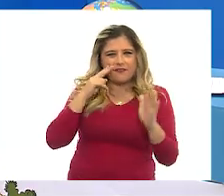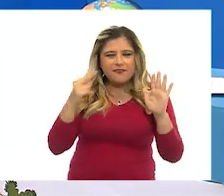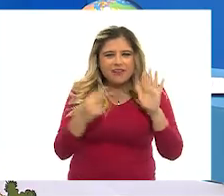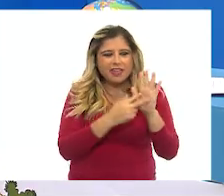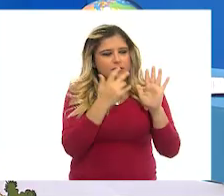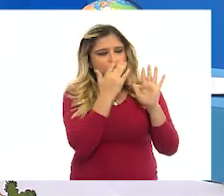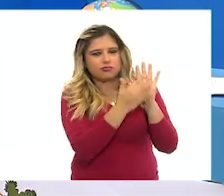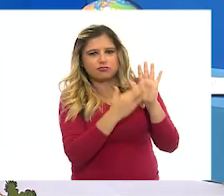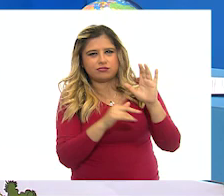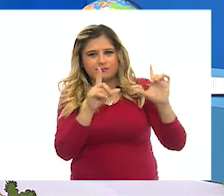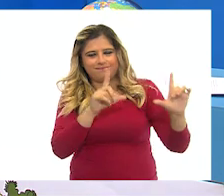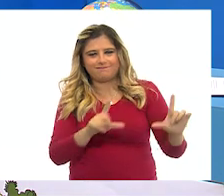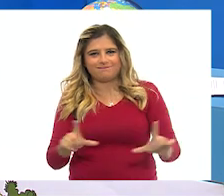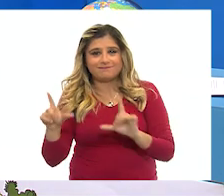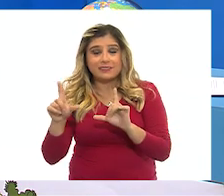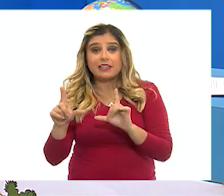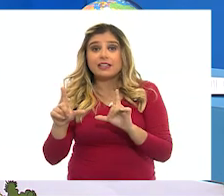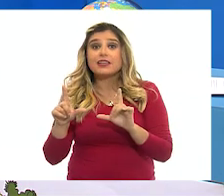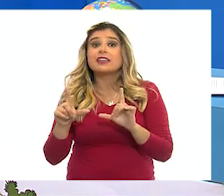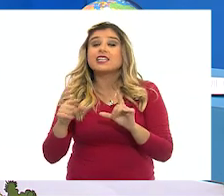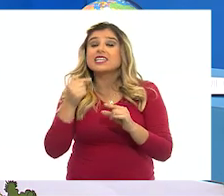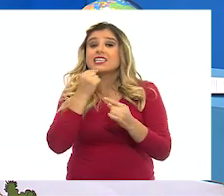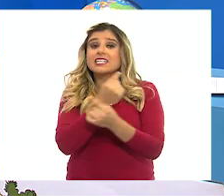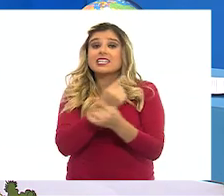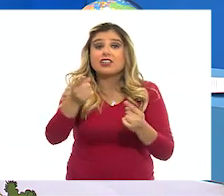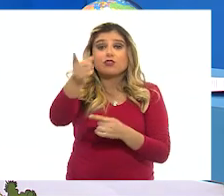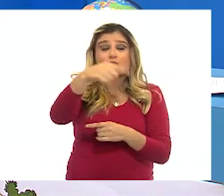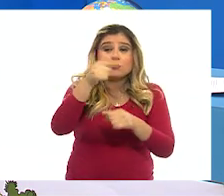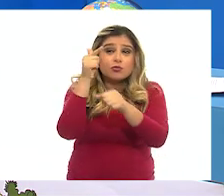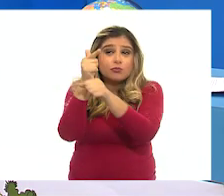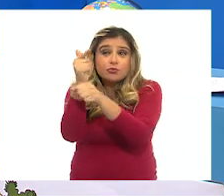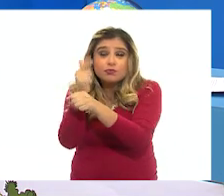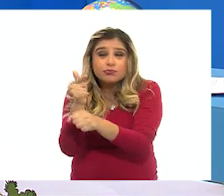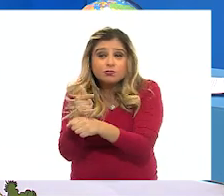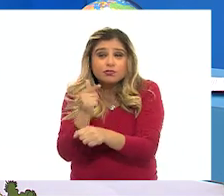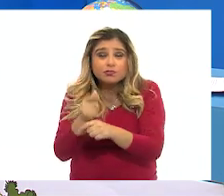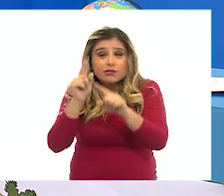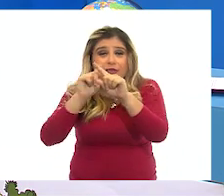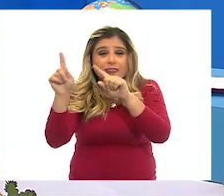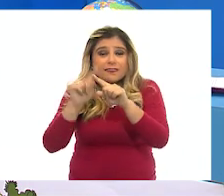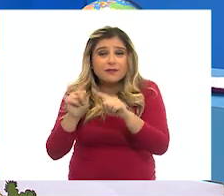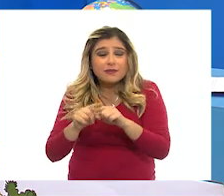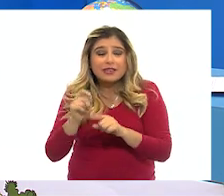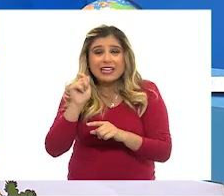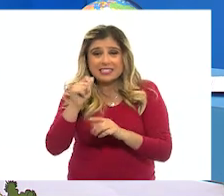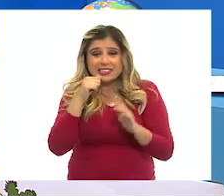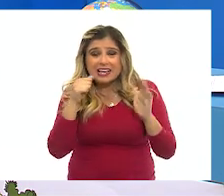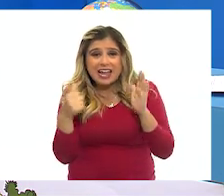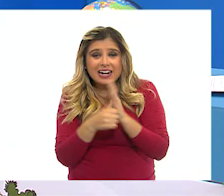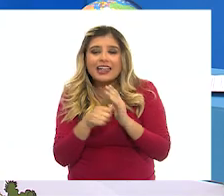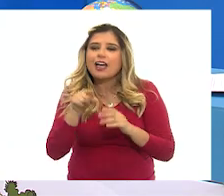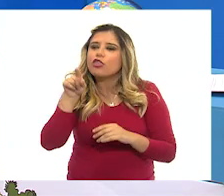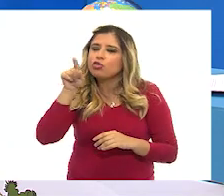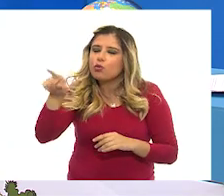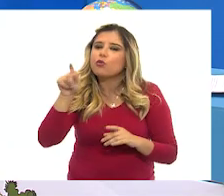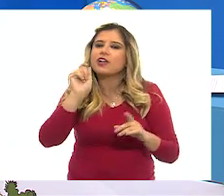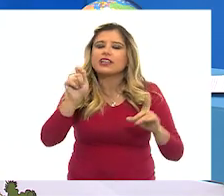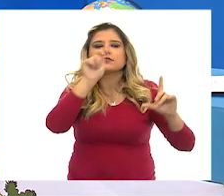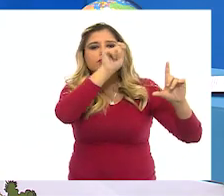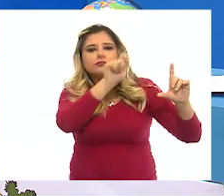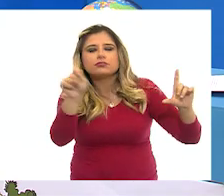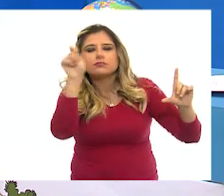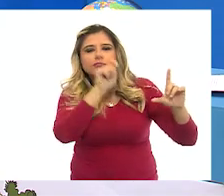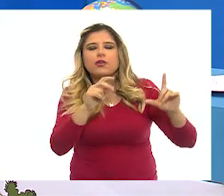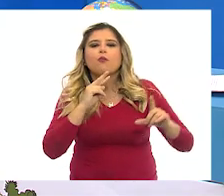en pantalla y que mientras las y los niños identifican los distintos apartados de la carta, tú vayas señalándolos